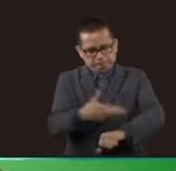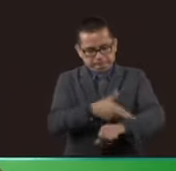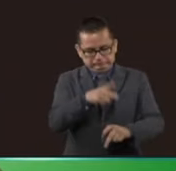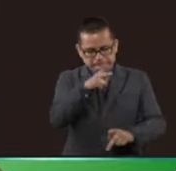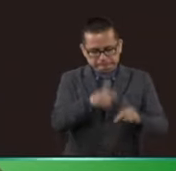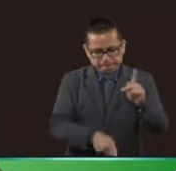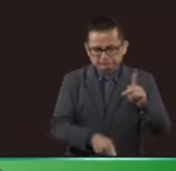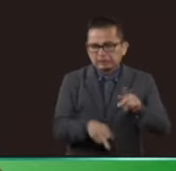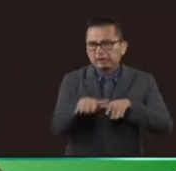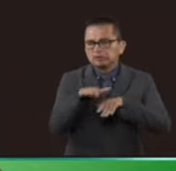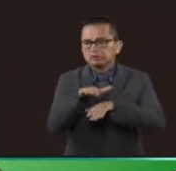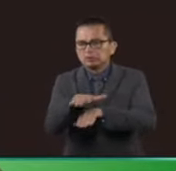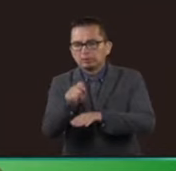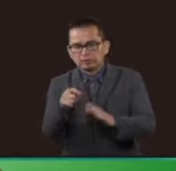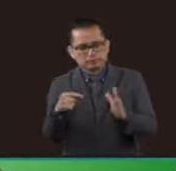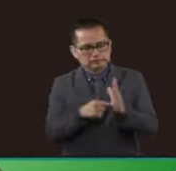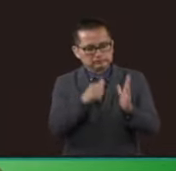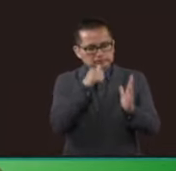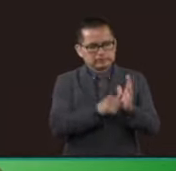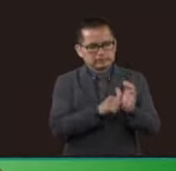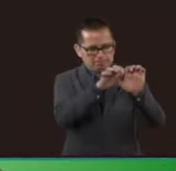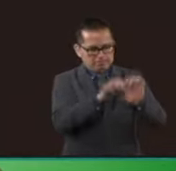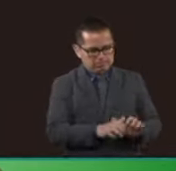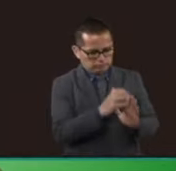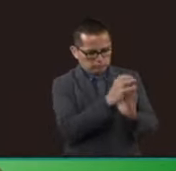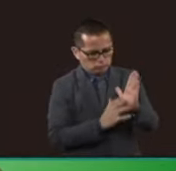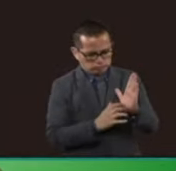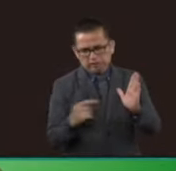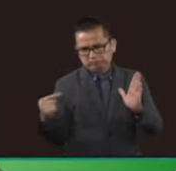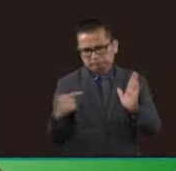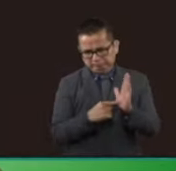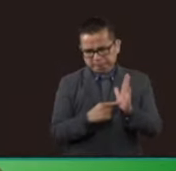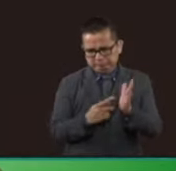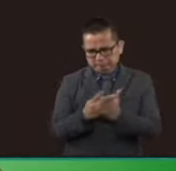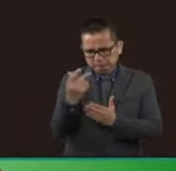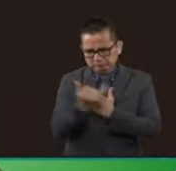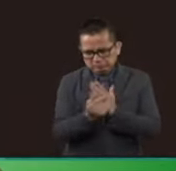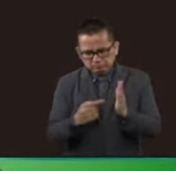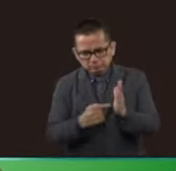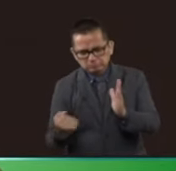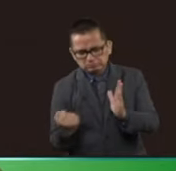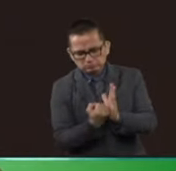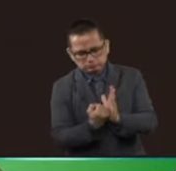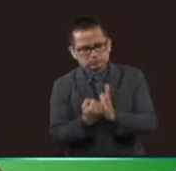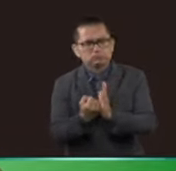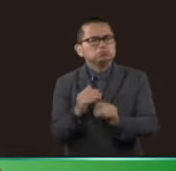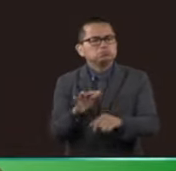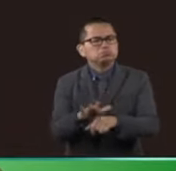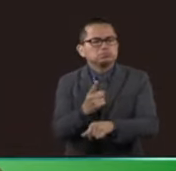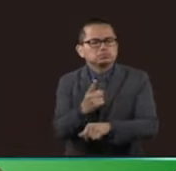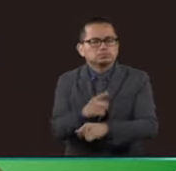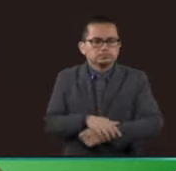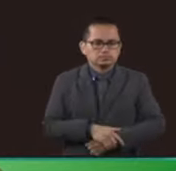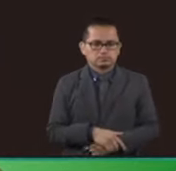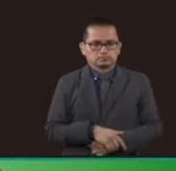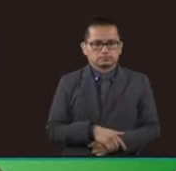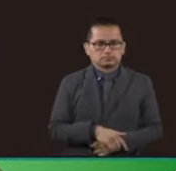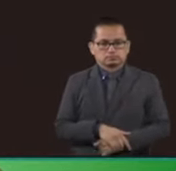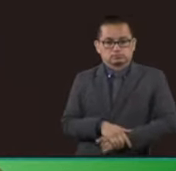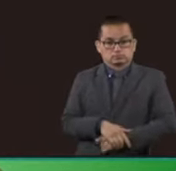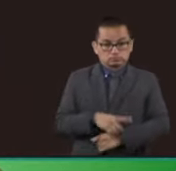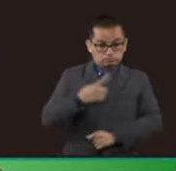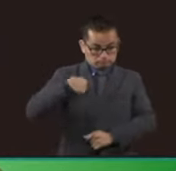con proyecto de decreto lo anterior debido a que estamos incurriendo en